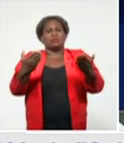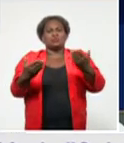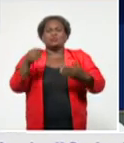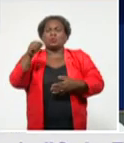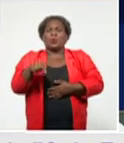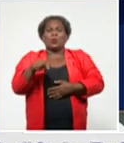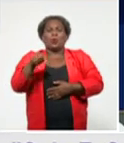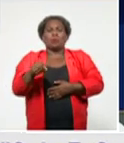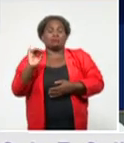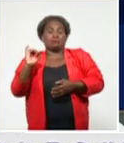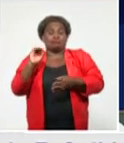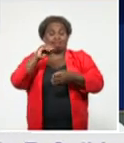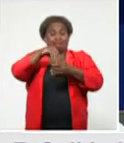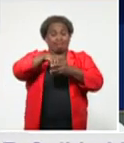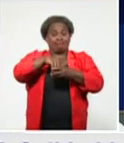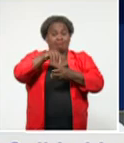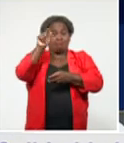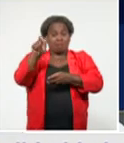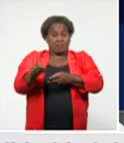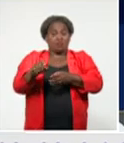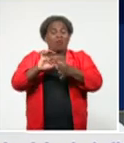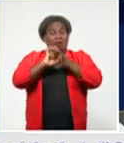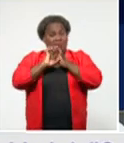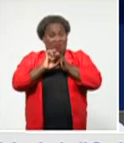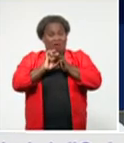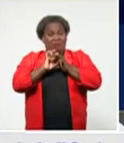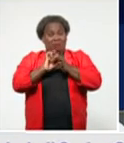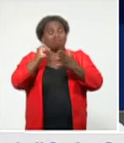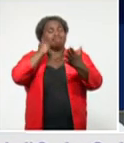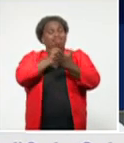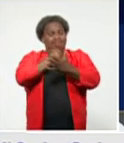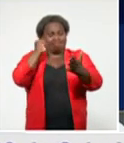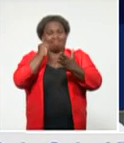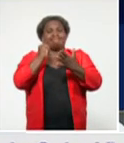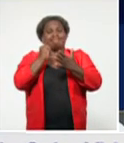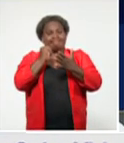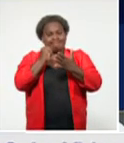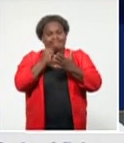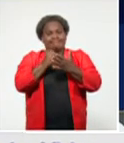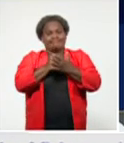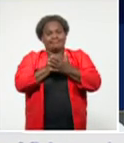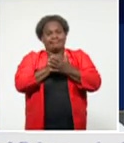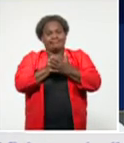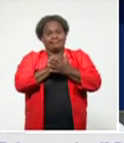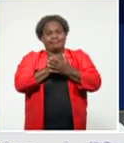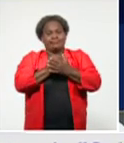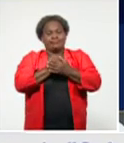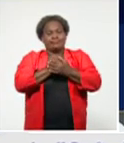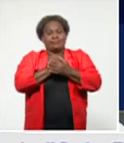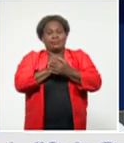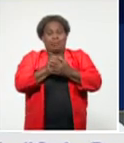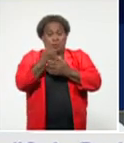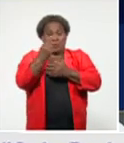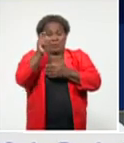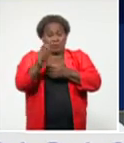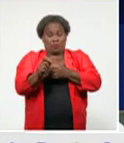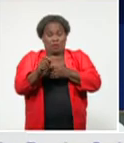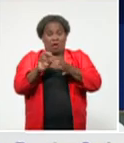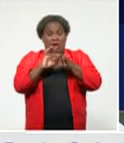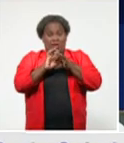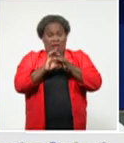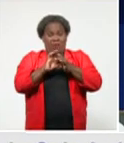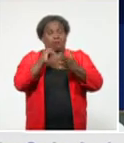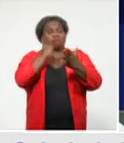un paciente grave confirmado, que se incorpora un paciente grave que está